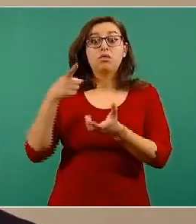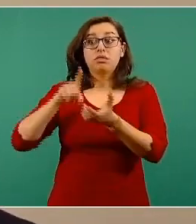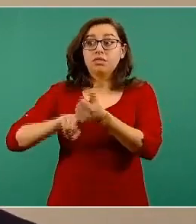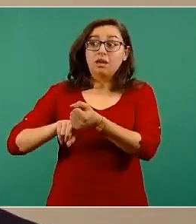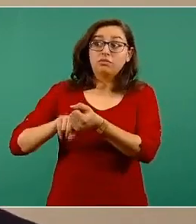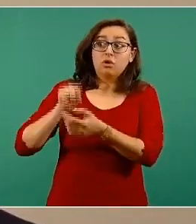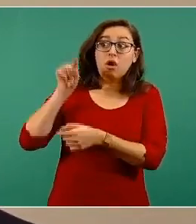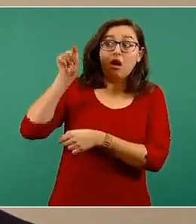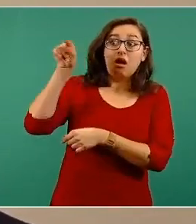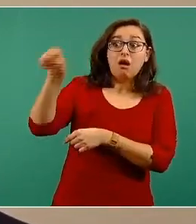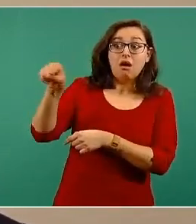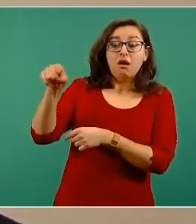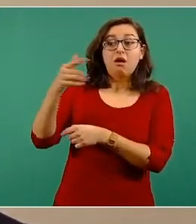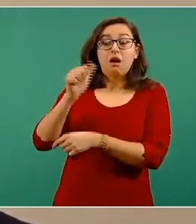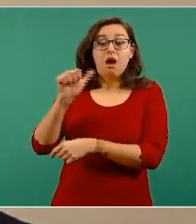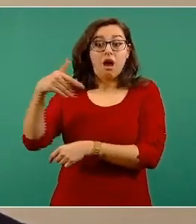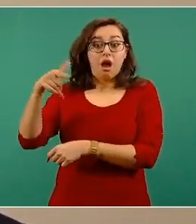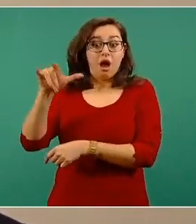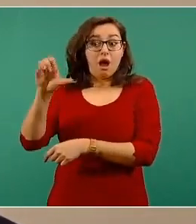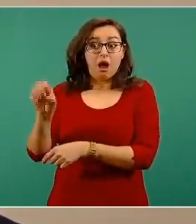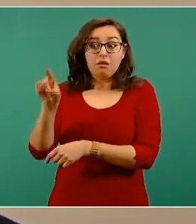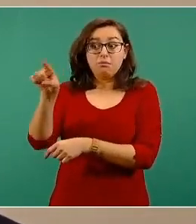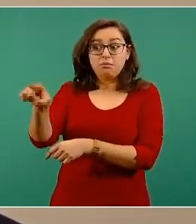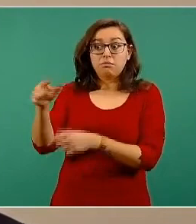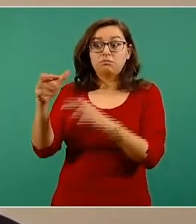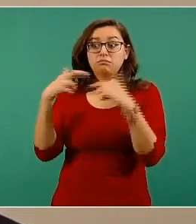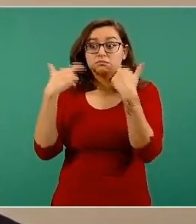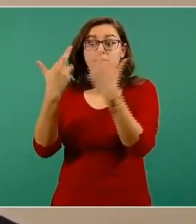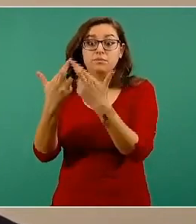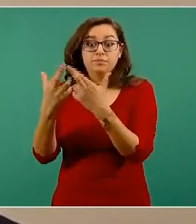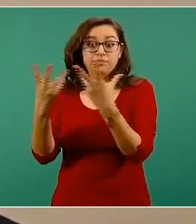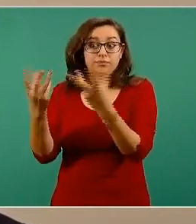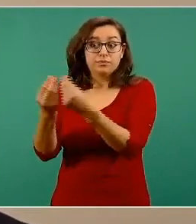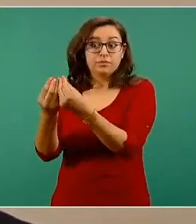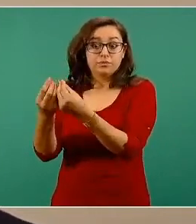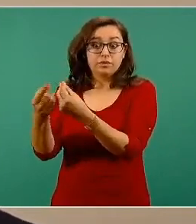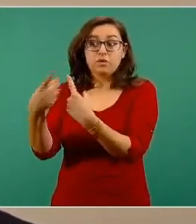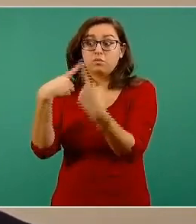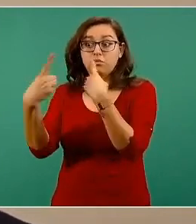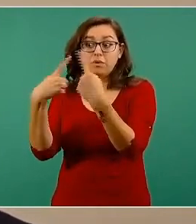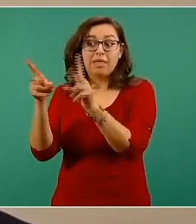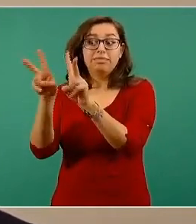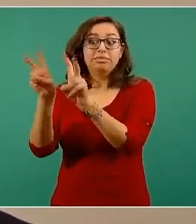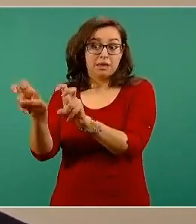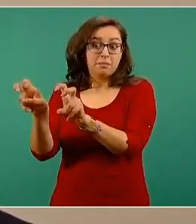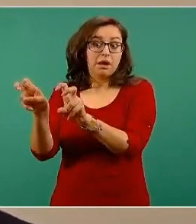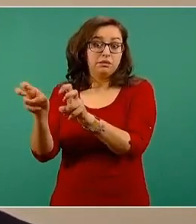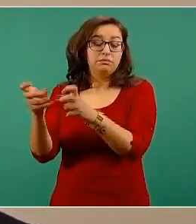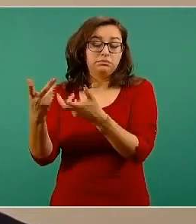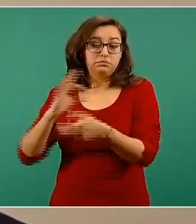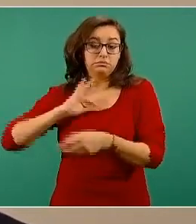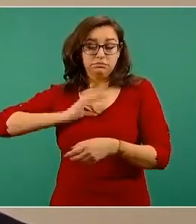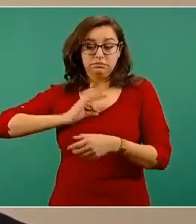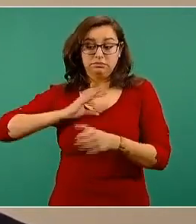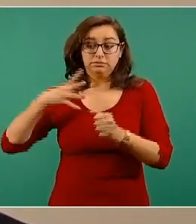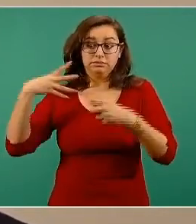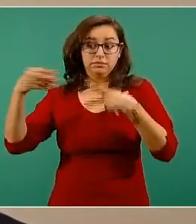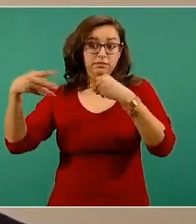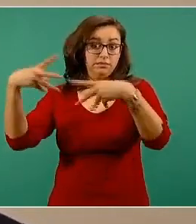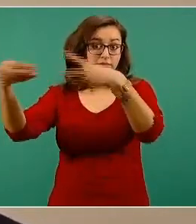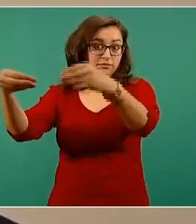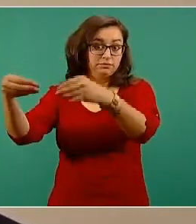e interinstitucional de todo el tema que tiene que ver con la respuesta a la pandemia. Tenemos